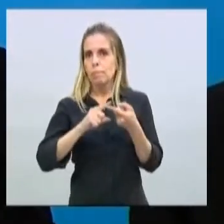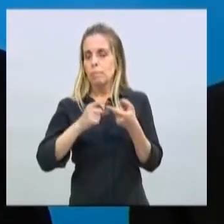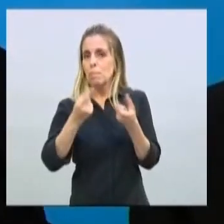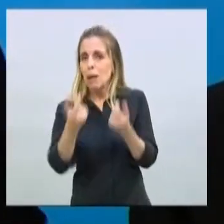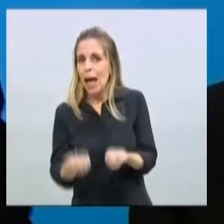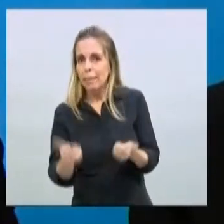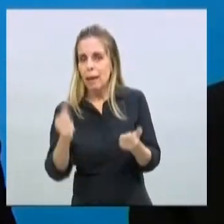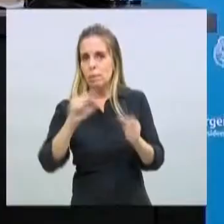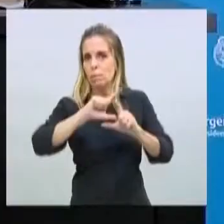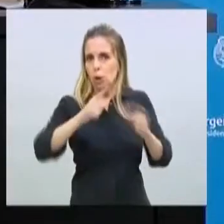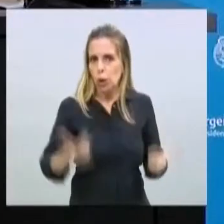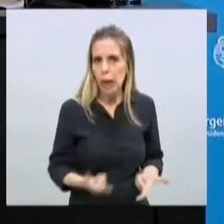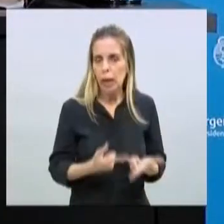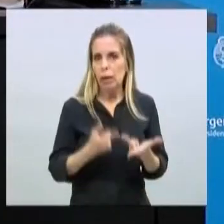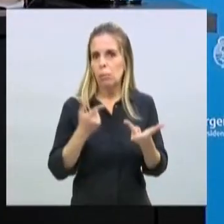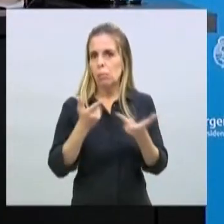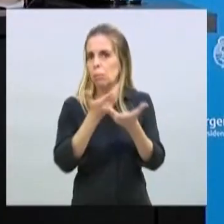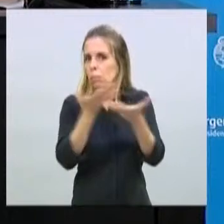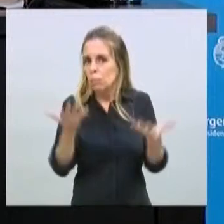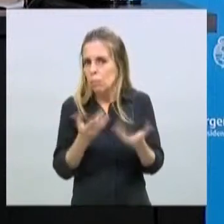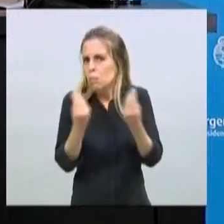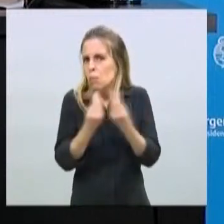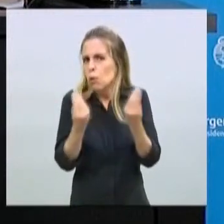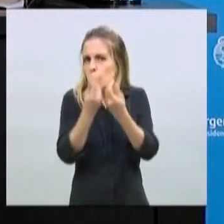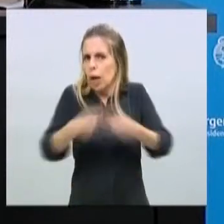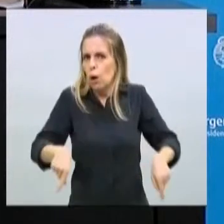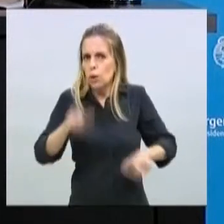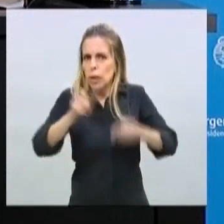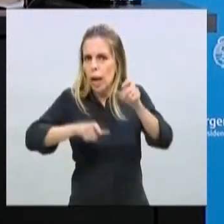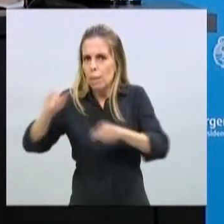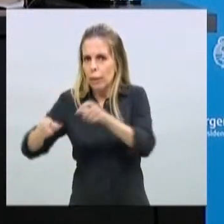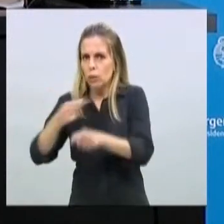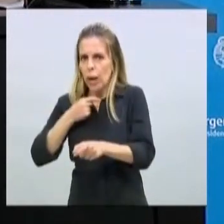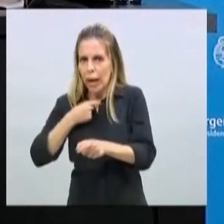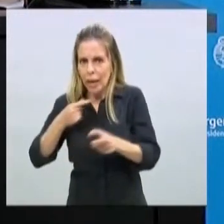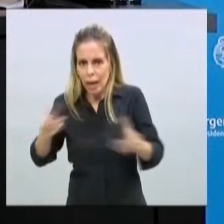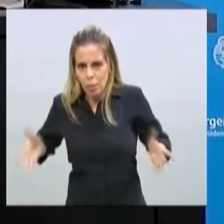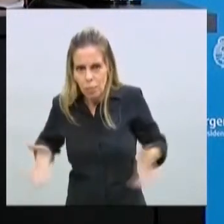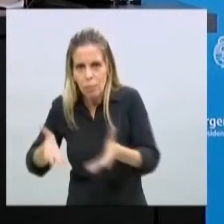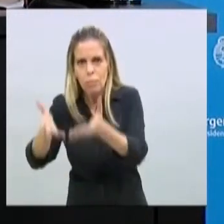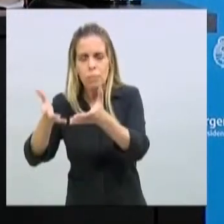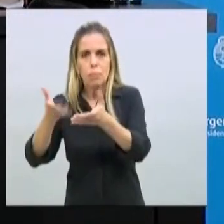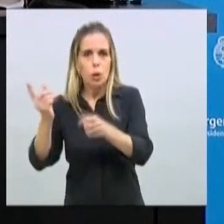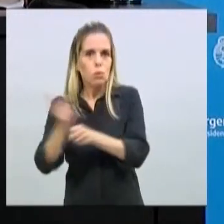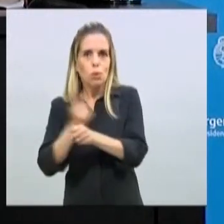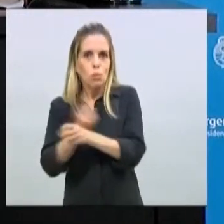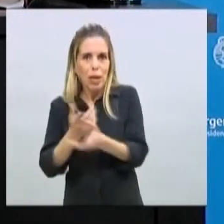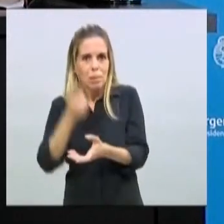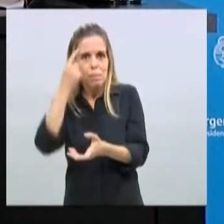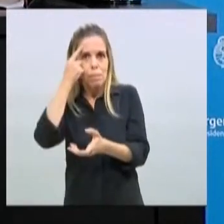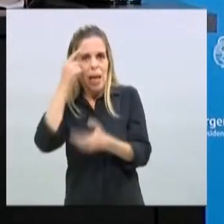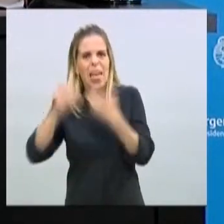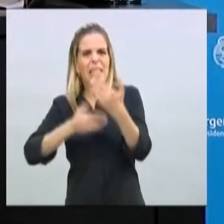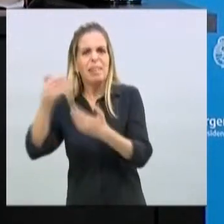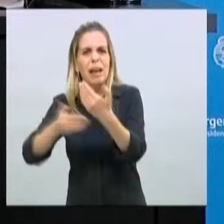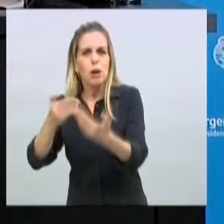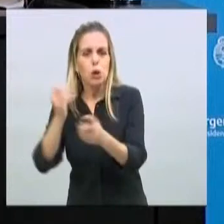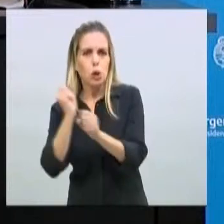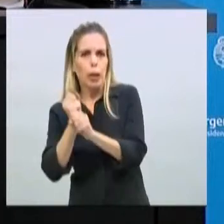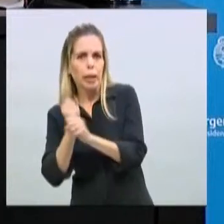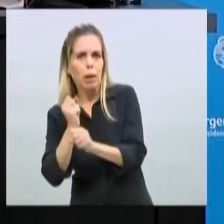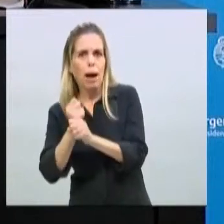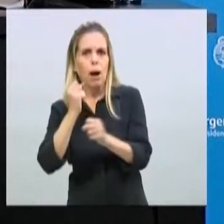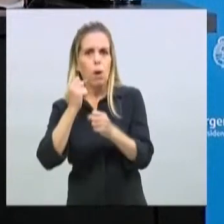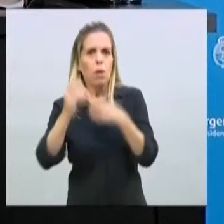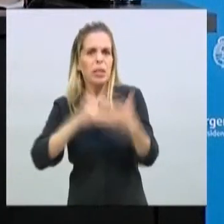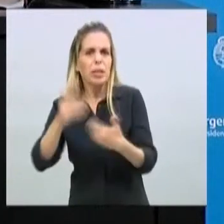hacer todo lo que quisieran hacer en términos de desarrollo. Nosotros